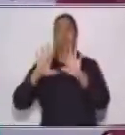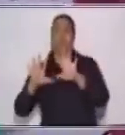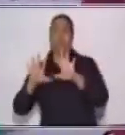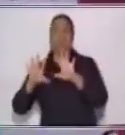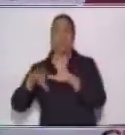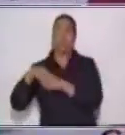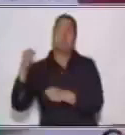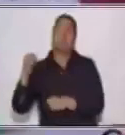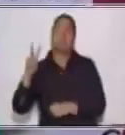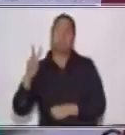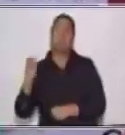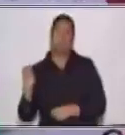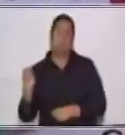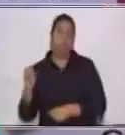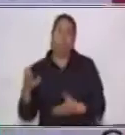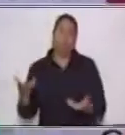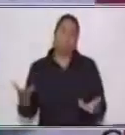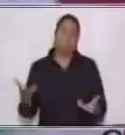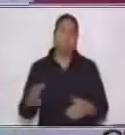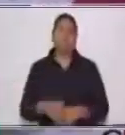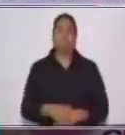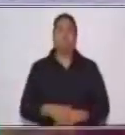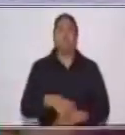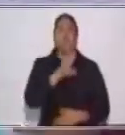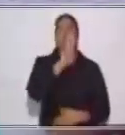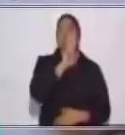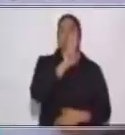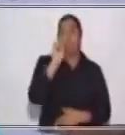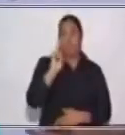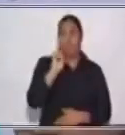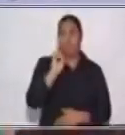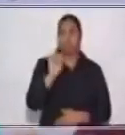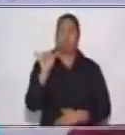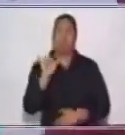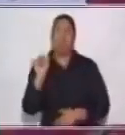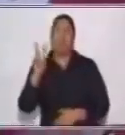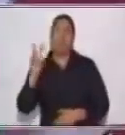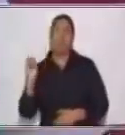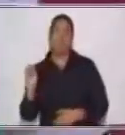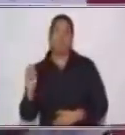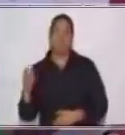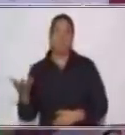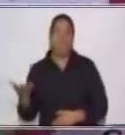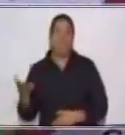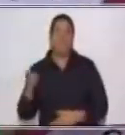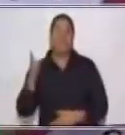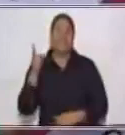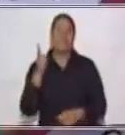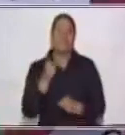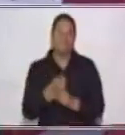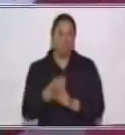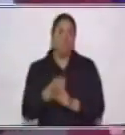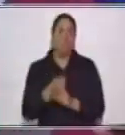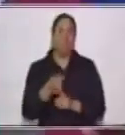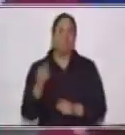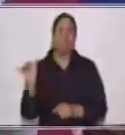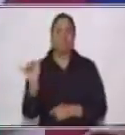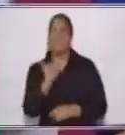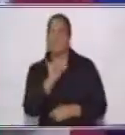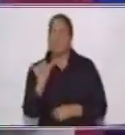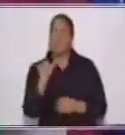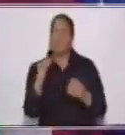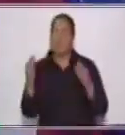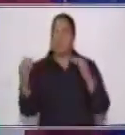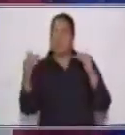igual a 20. Y 20 es igual a 20. Entonces, se cumple la igualdad